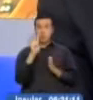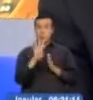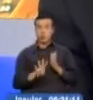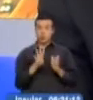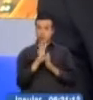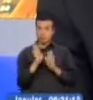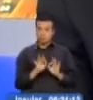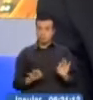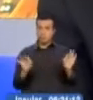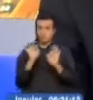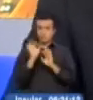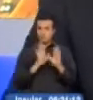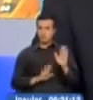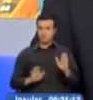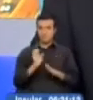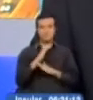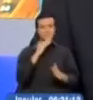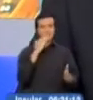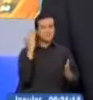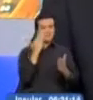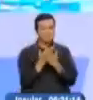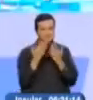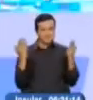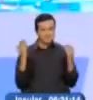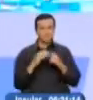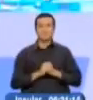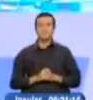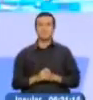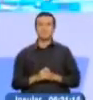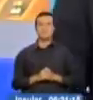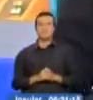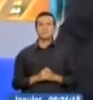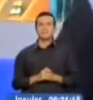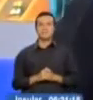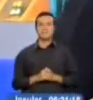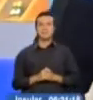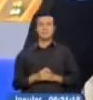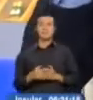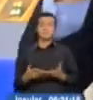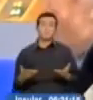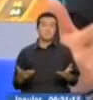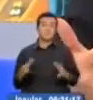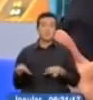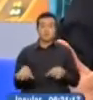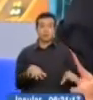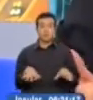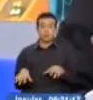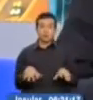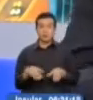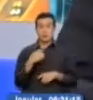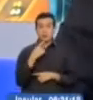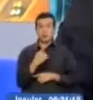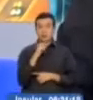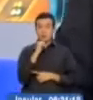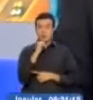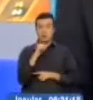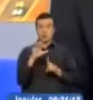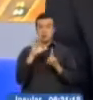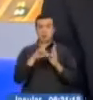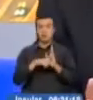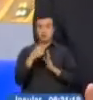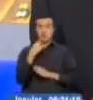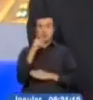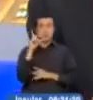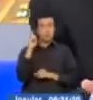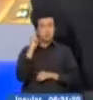son fundamentales para el país. Gracias, Santiago Pérez. Muchas gracias. Nuestro coordinador, cuando dije faltaba 6 minutos, me